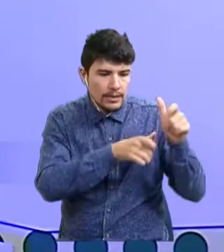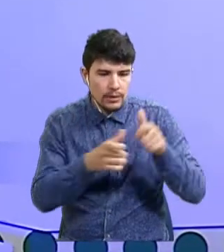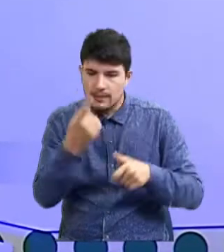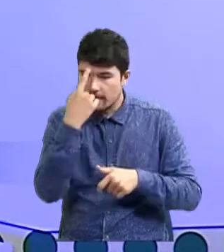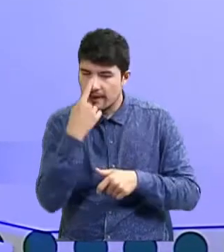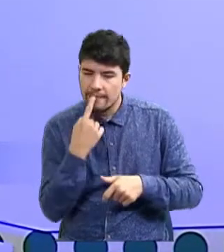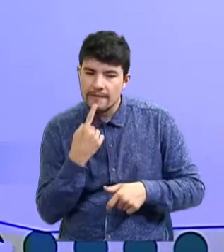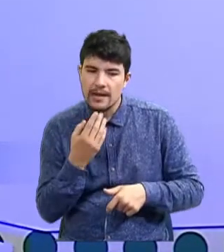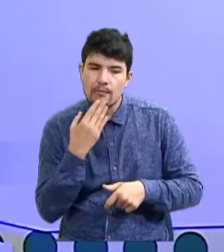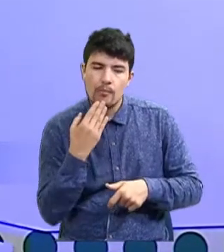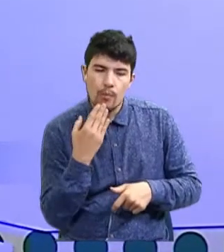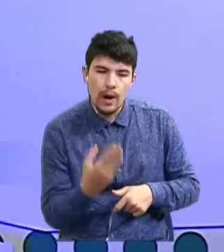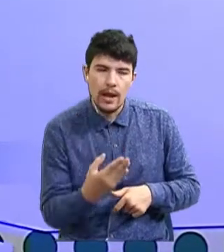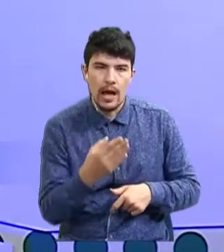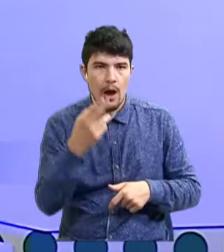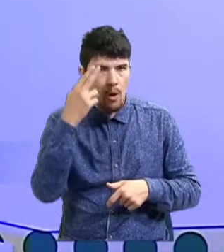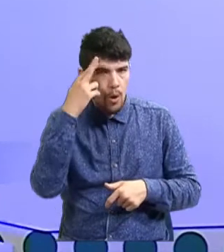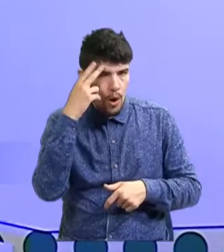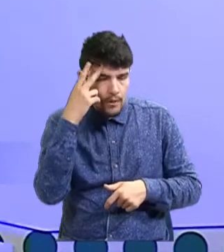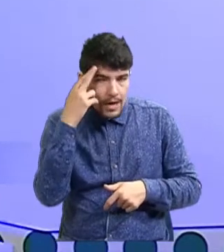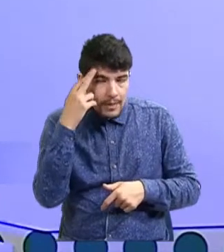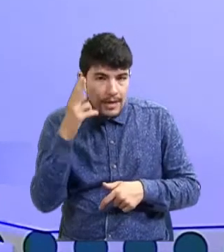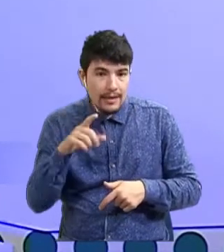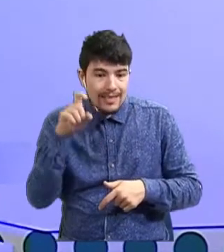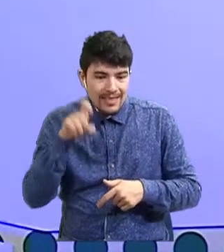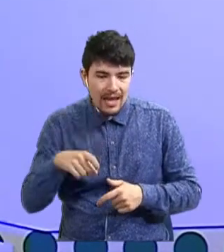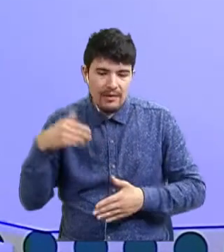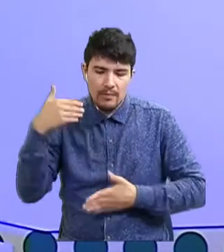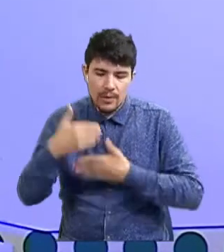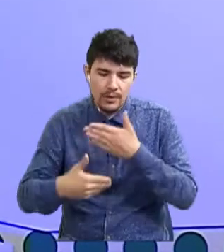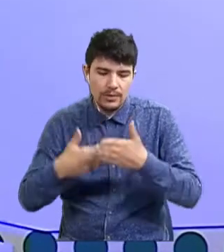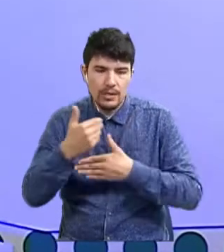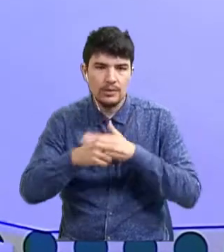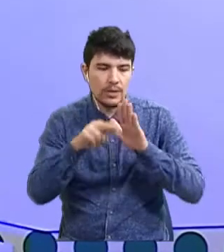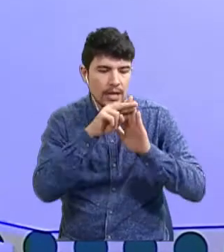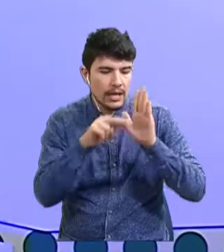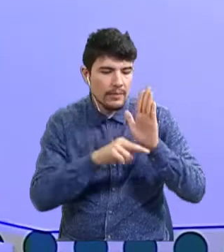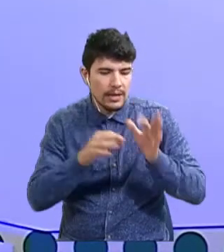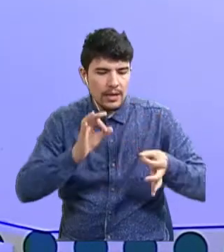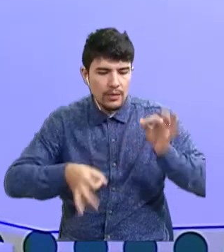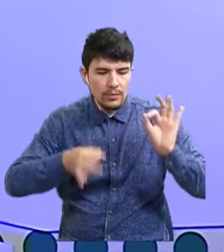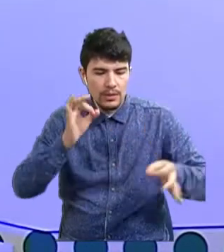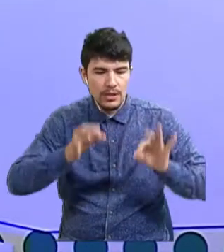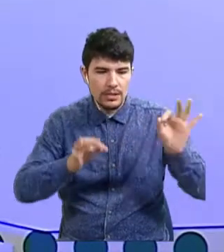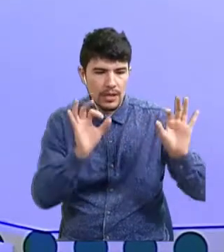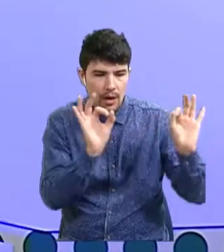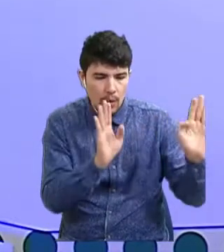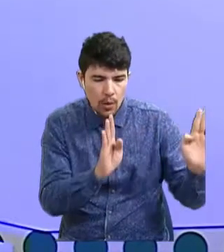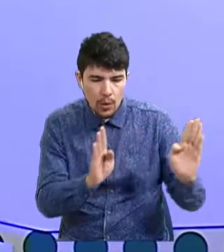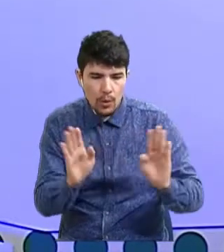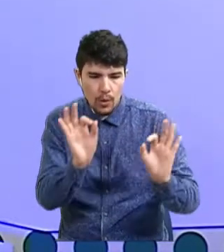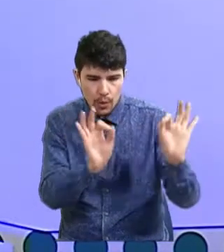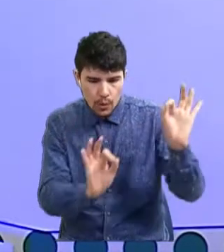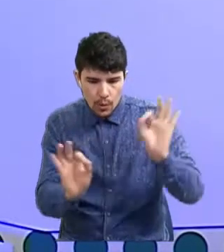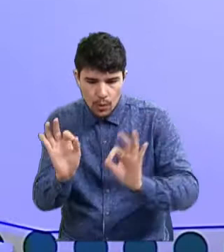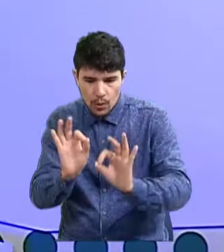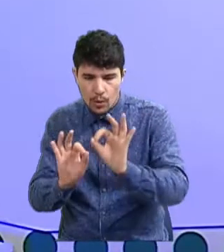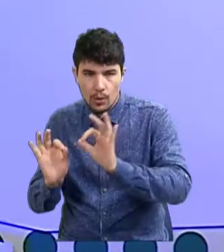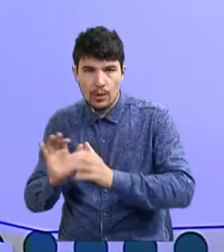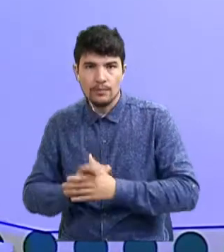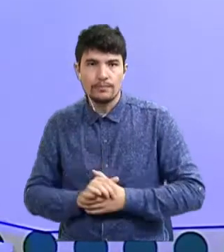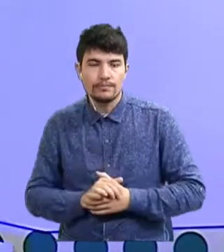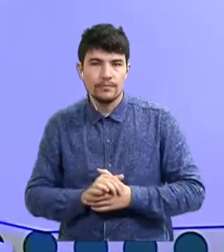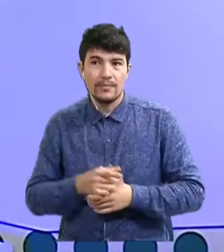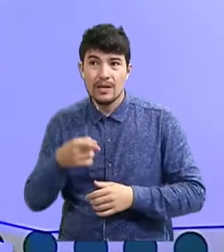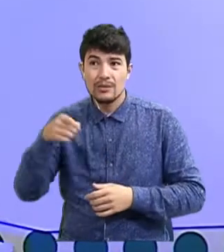involucrar a aquellas personas. Obviamente eso va a hacer que se reglamente la justicia de una manera ordenada, ¿verdad? Mientras que